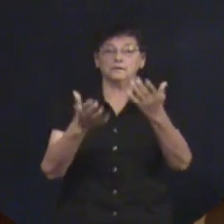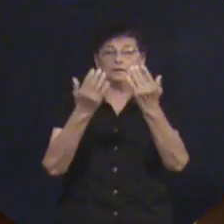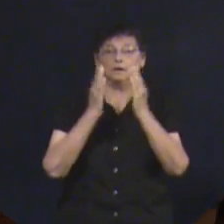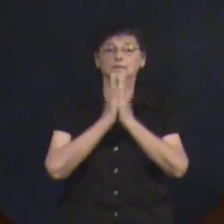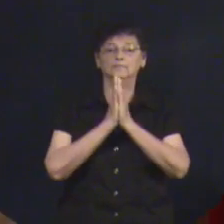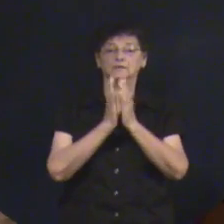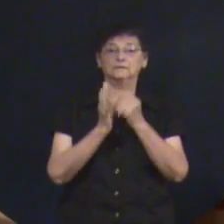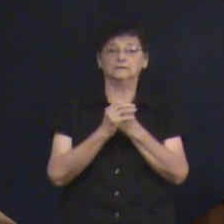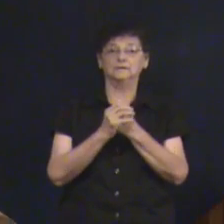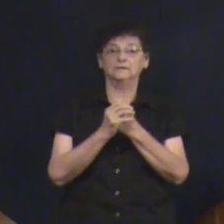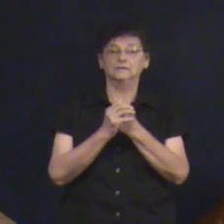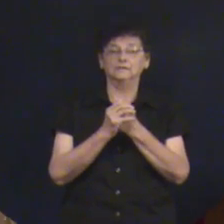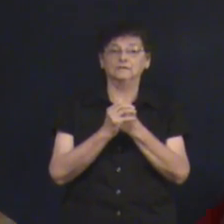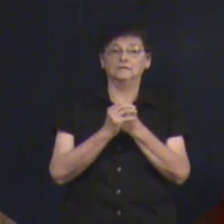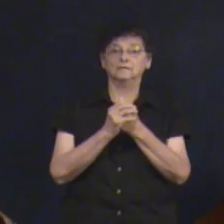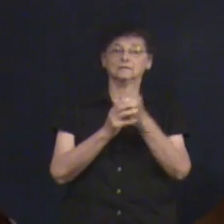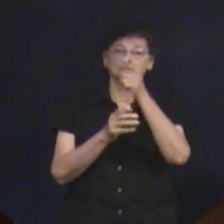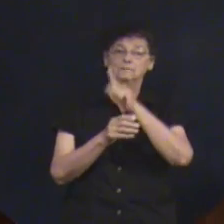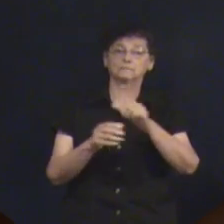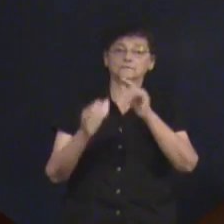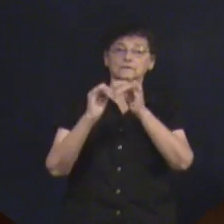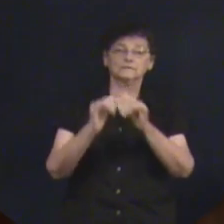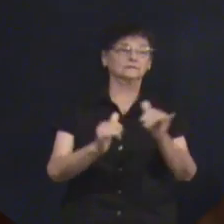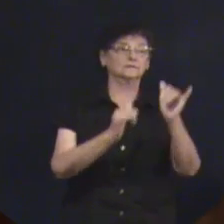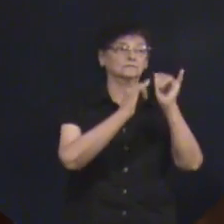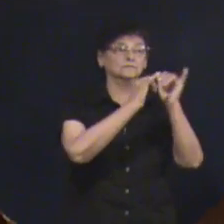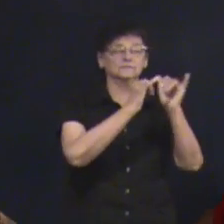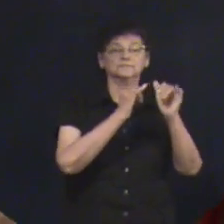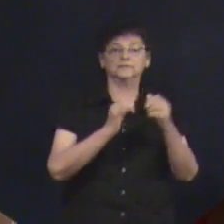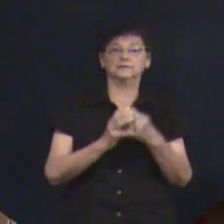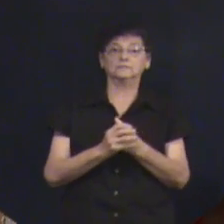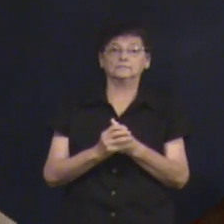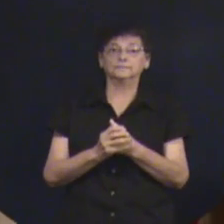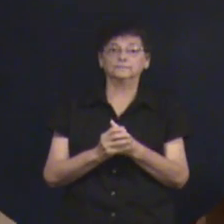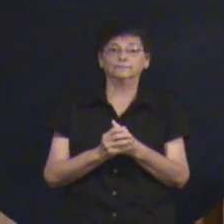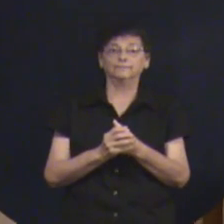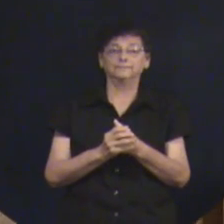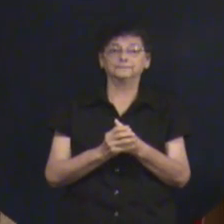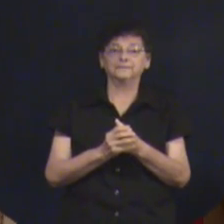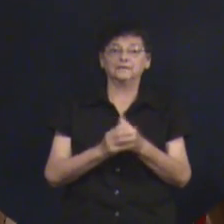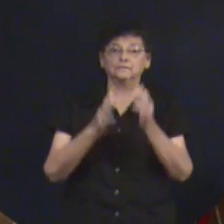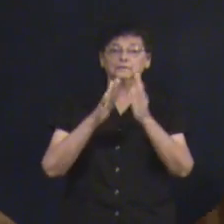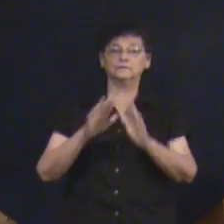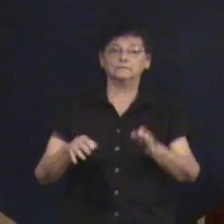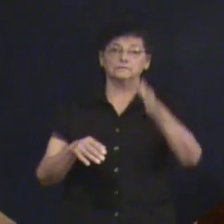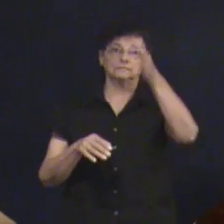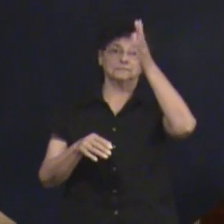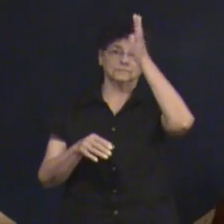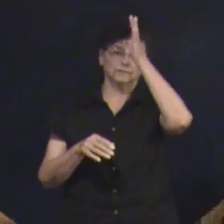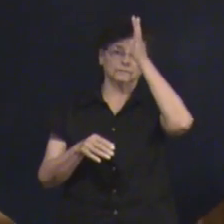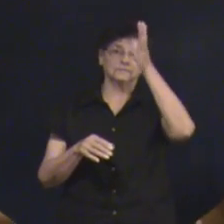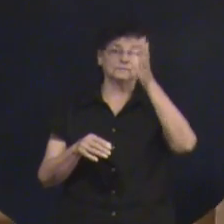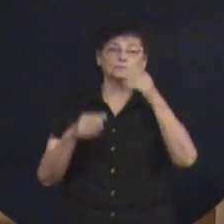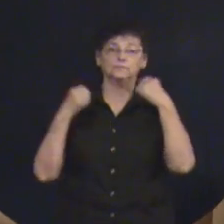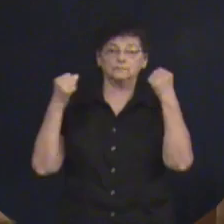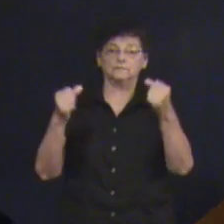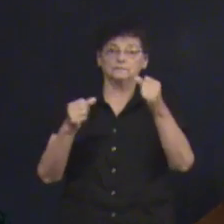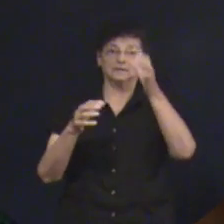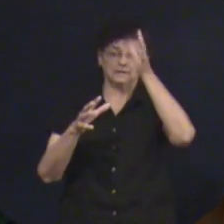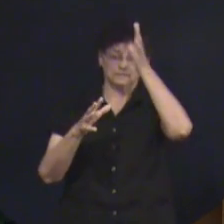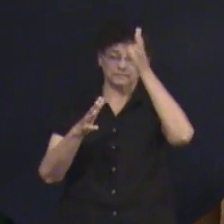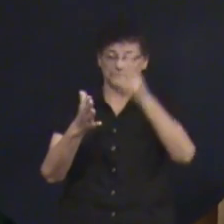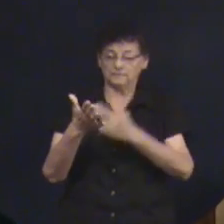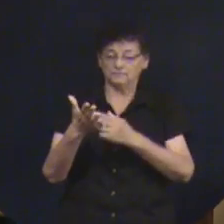Señor. Amén. El Señor esté con ustedes. Y con su espíritu. La bendición de Dios Todopoderoso, que